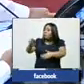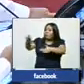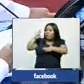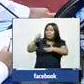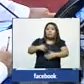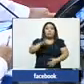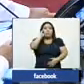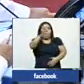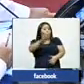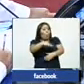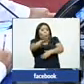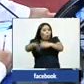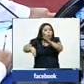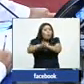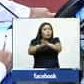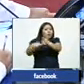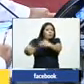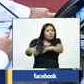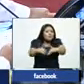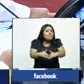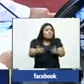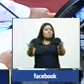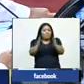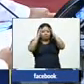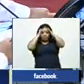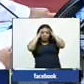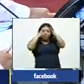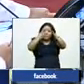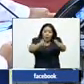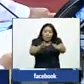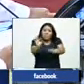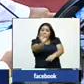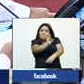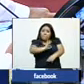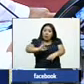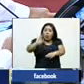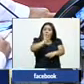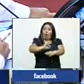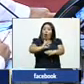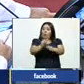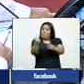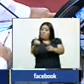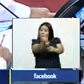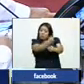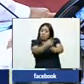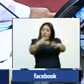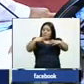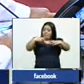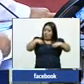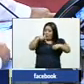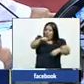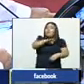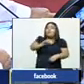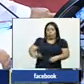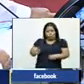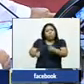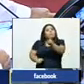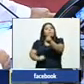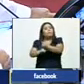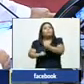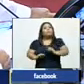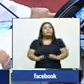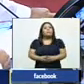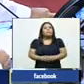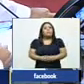Toda acción que vaya encaminada a mejorar las condiciones de vida de nuestro pueblo la vamos a apoyar.